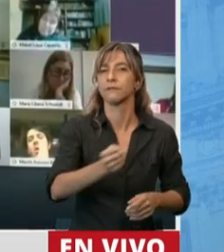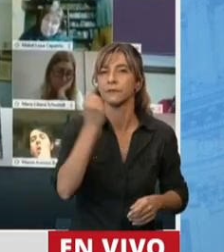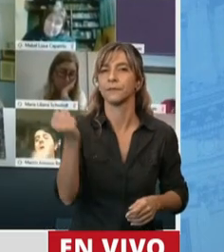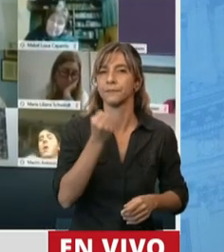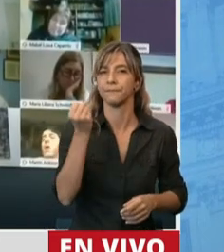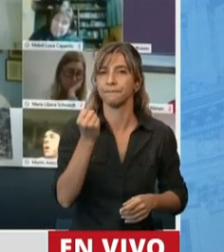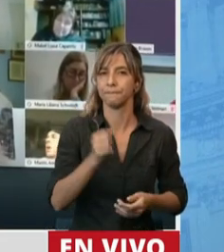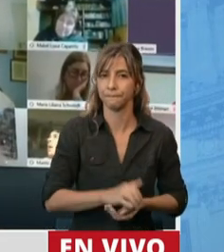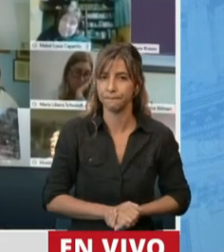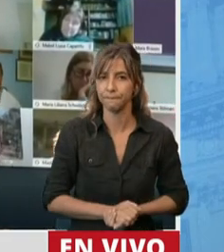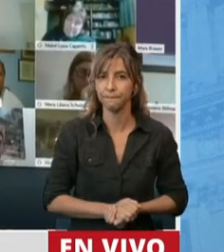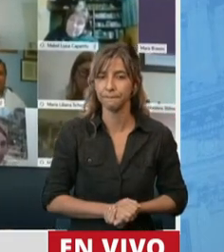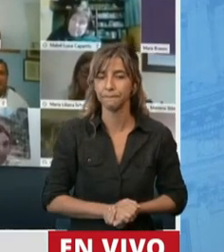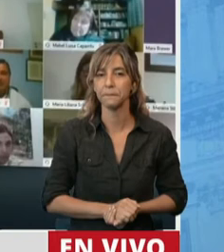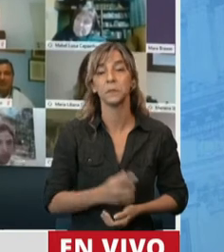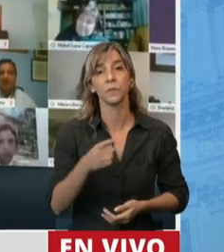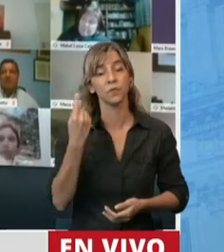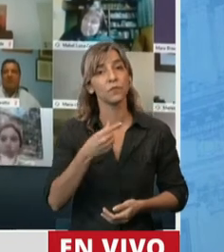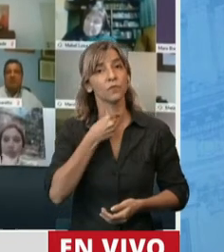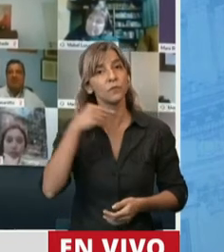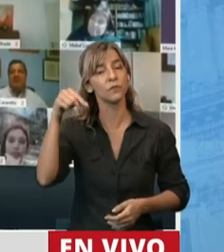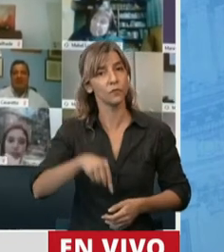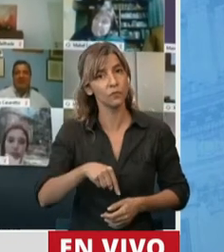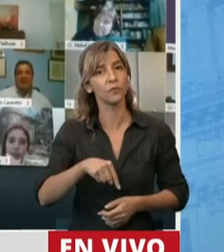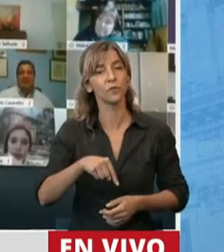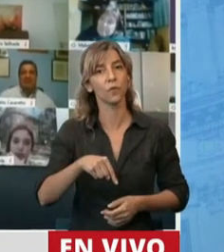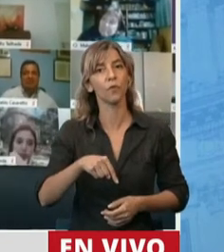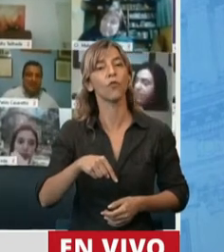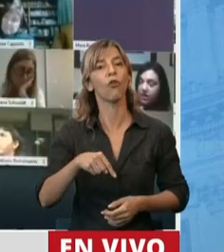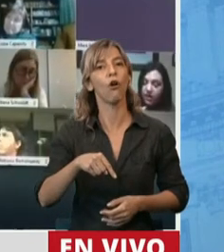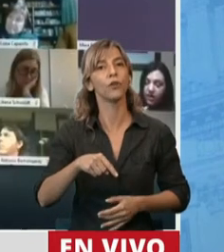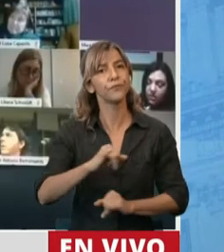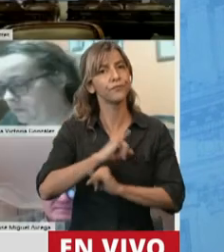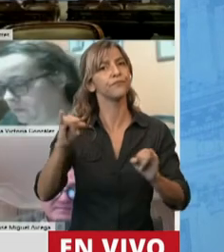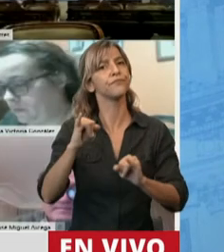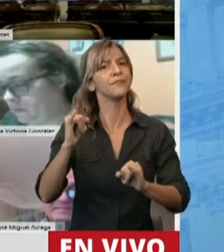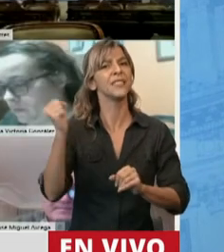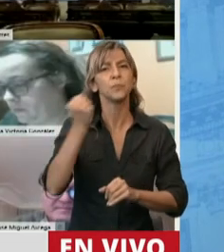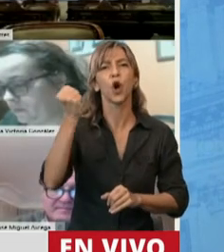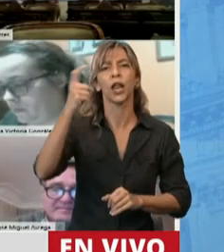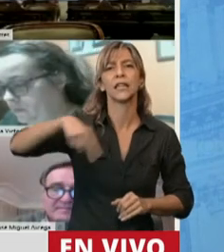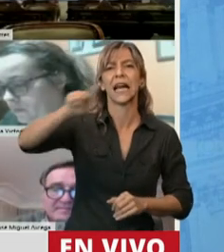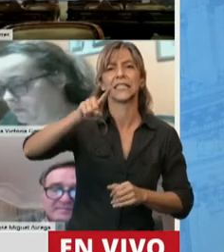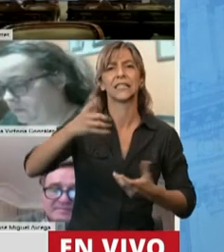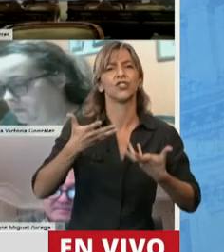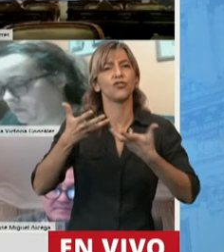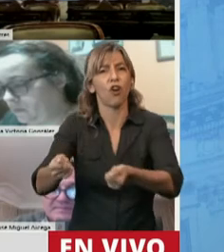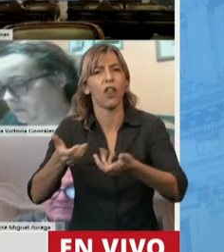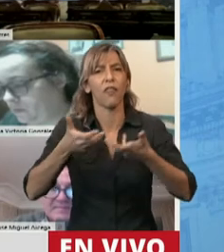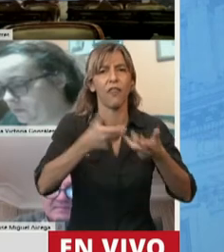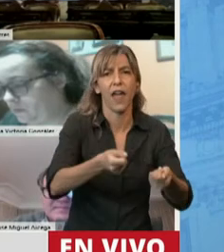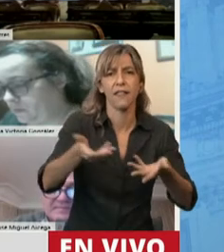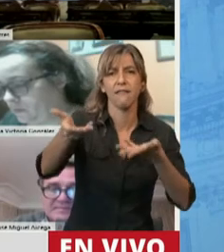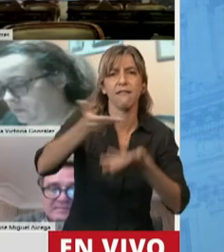dejar de reforzar precisamente esa solidaridad de la donación de sangre como una verdadera política de